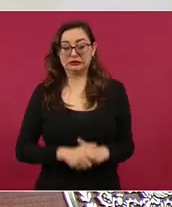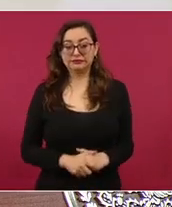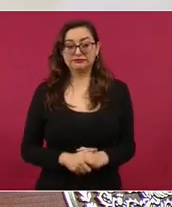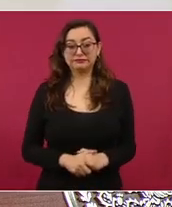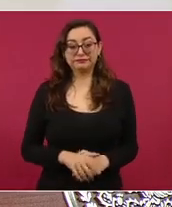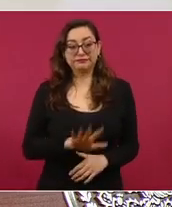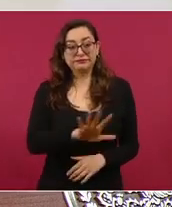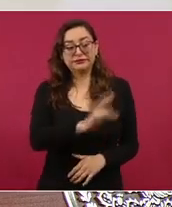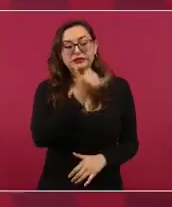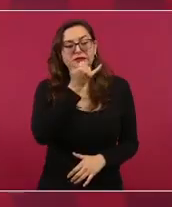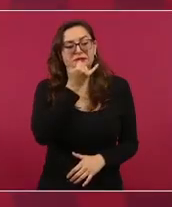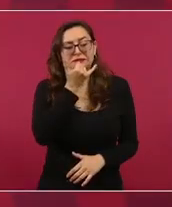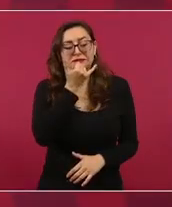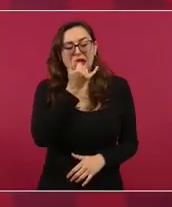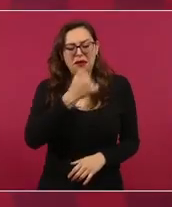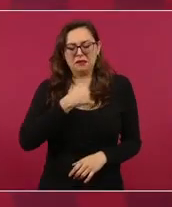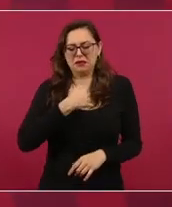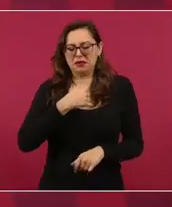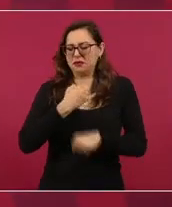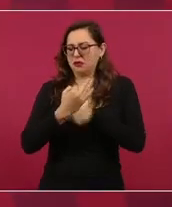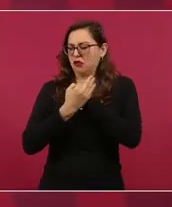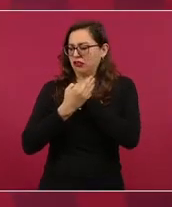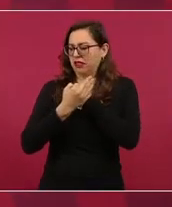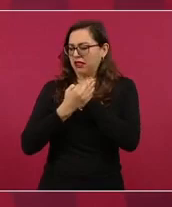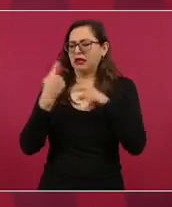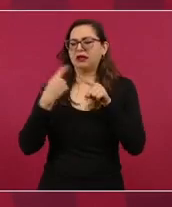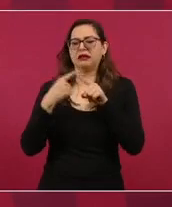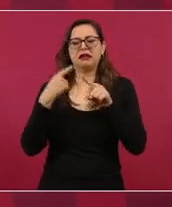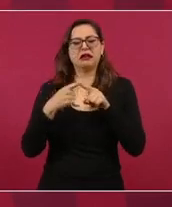lo cuida la gente,